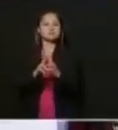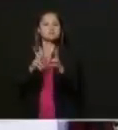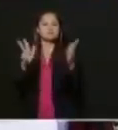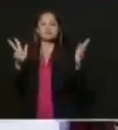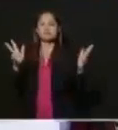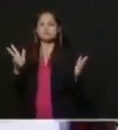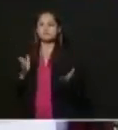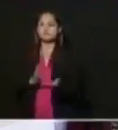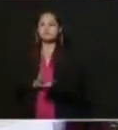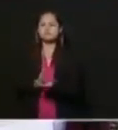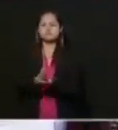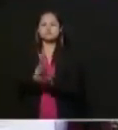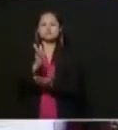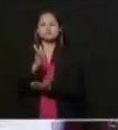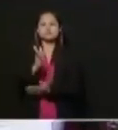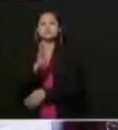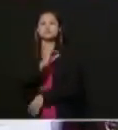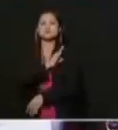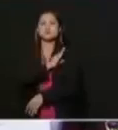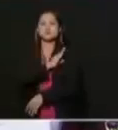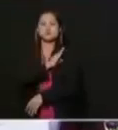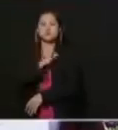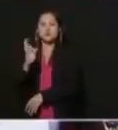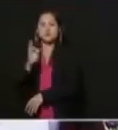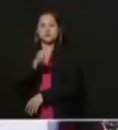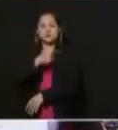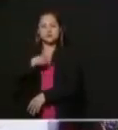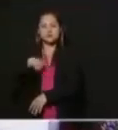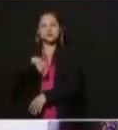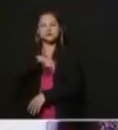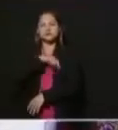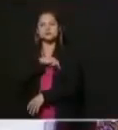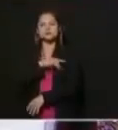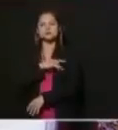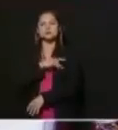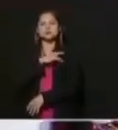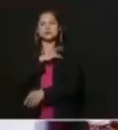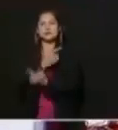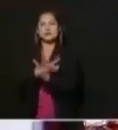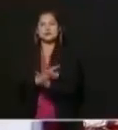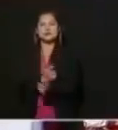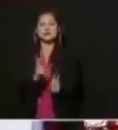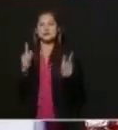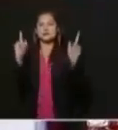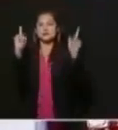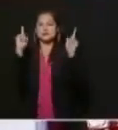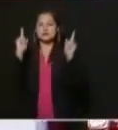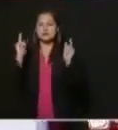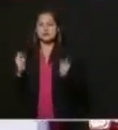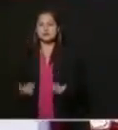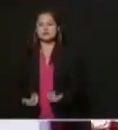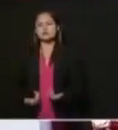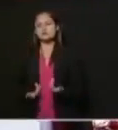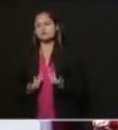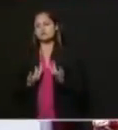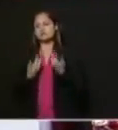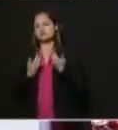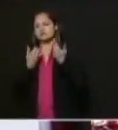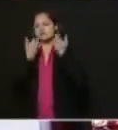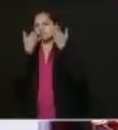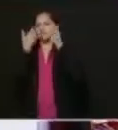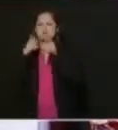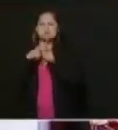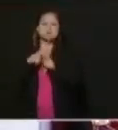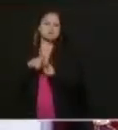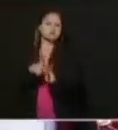y experimentemos el sentido de libertad que fluye incansablemente.